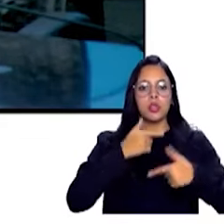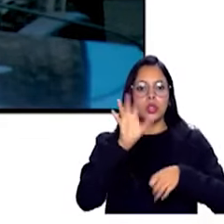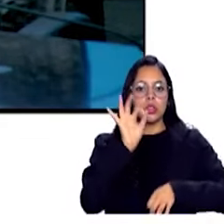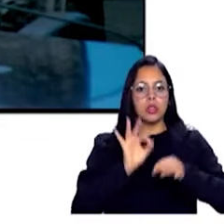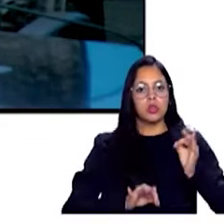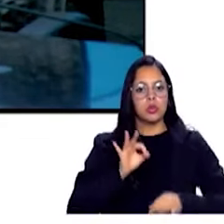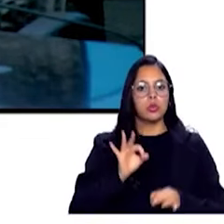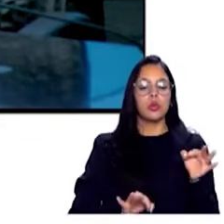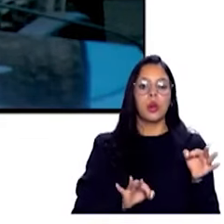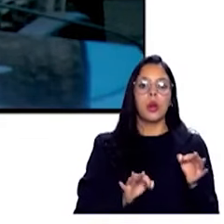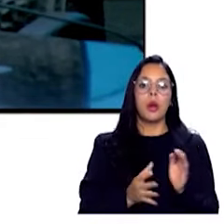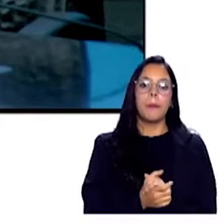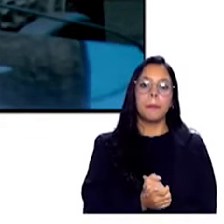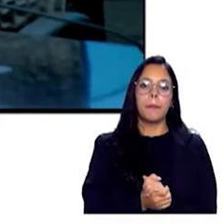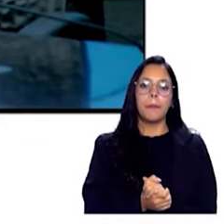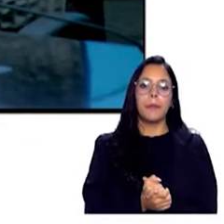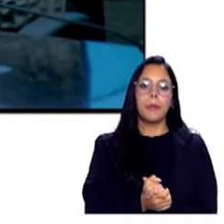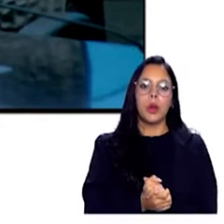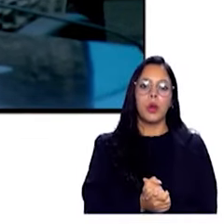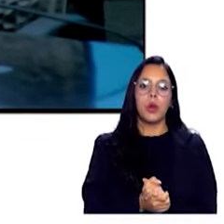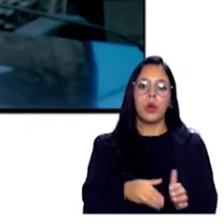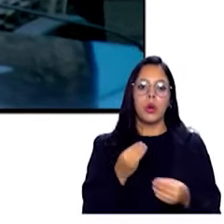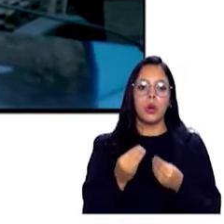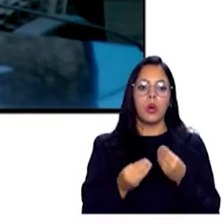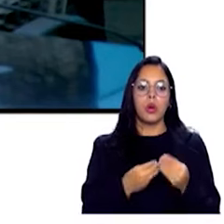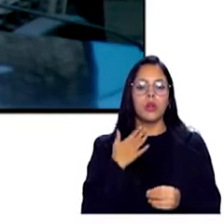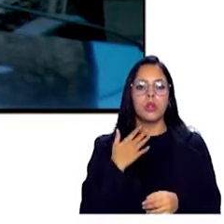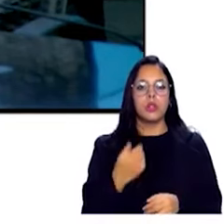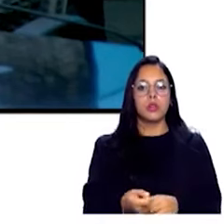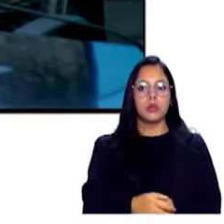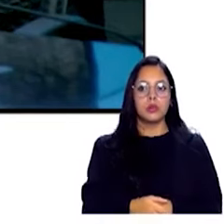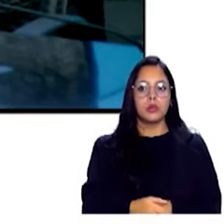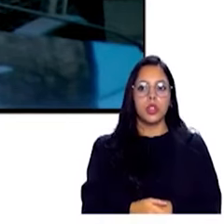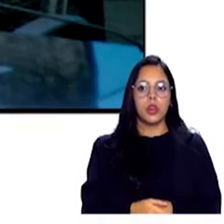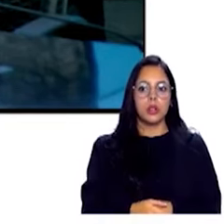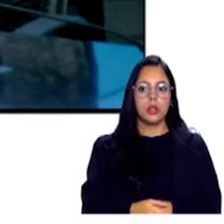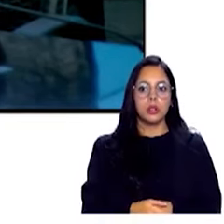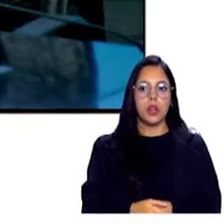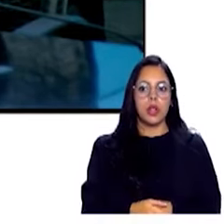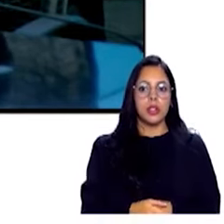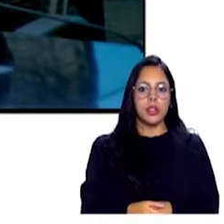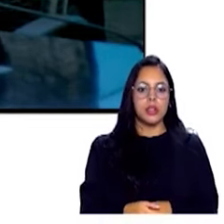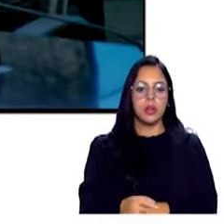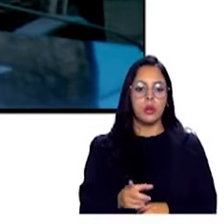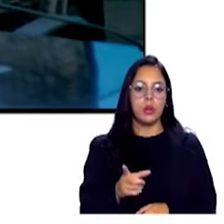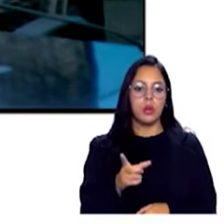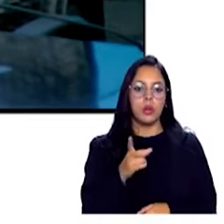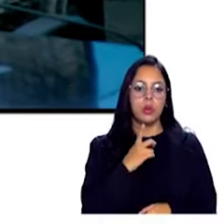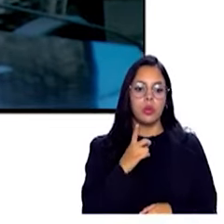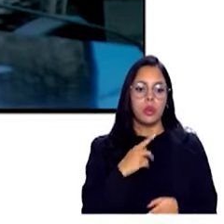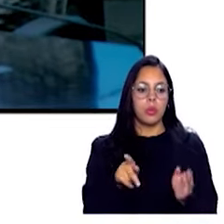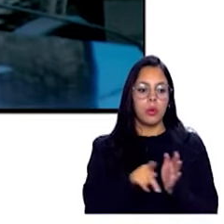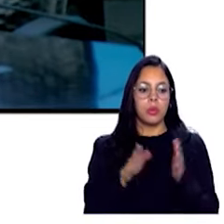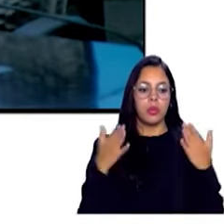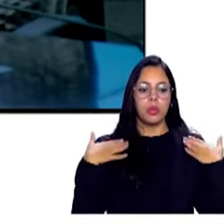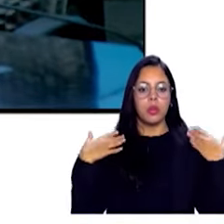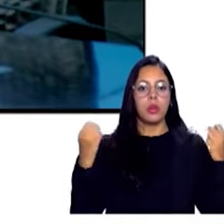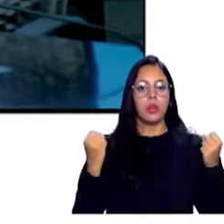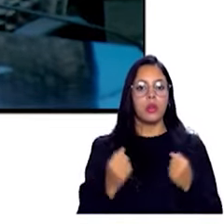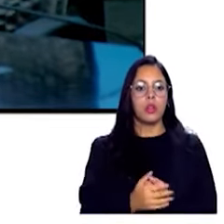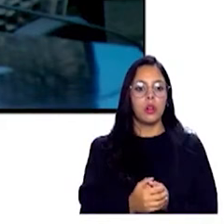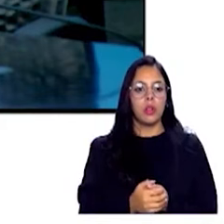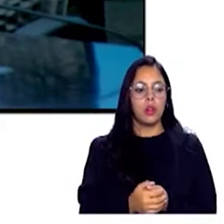juez Hay otras posibilidades para ingresar por categoría de magistrado se permanea Carrera inres